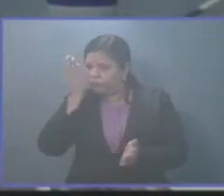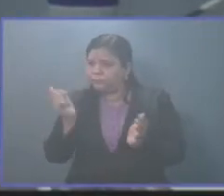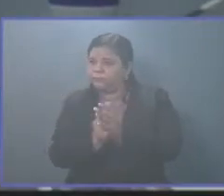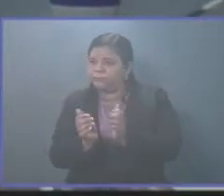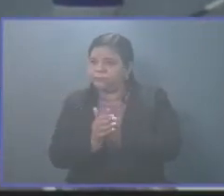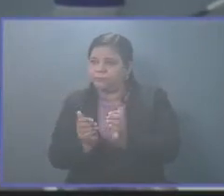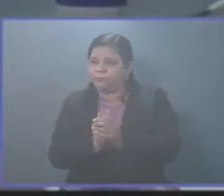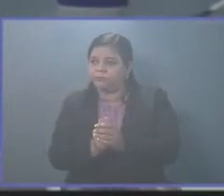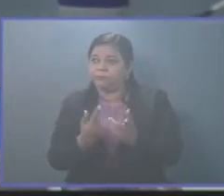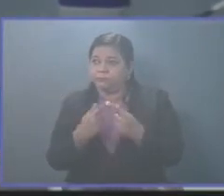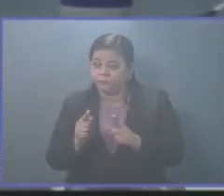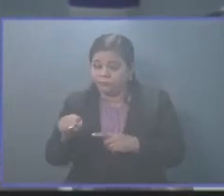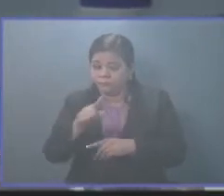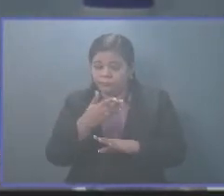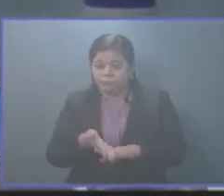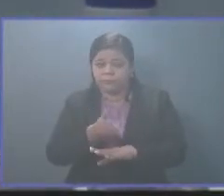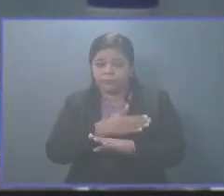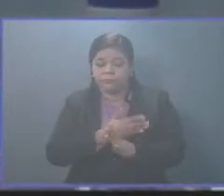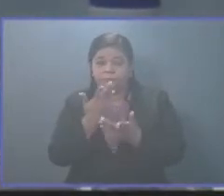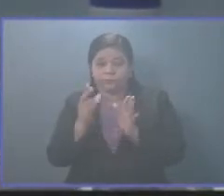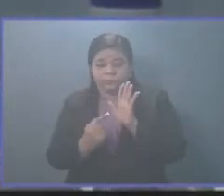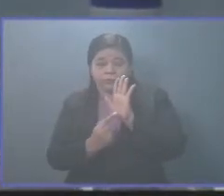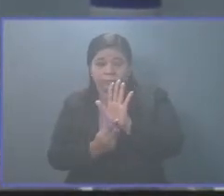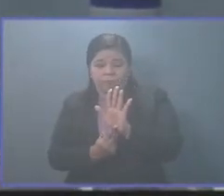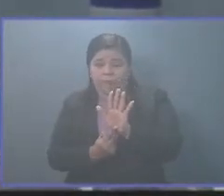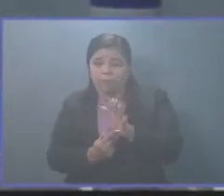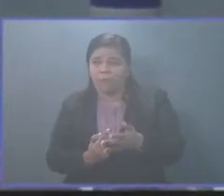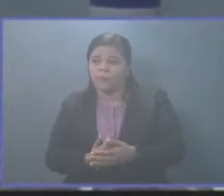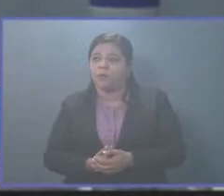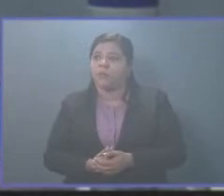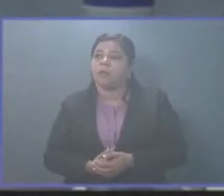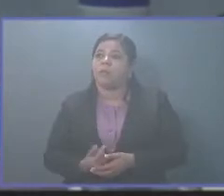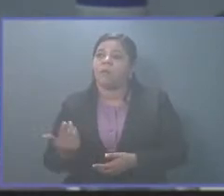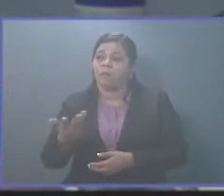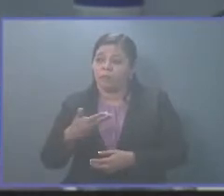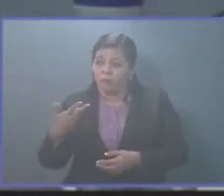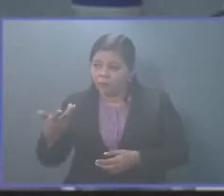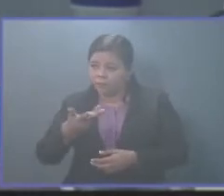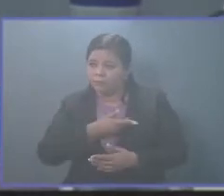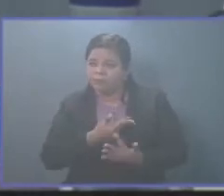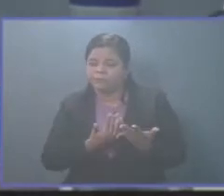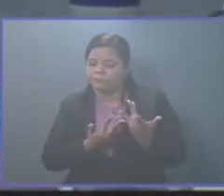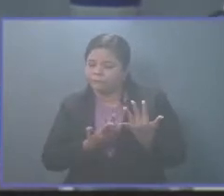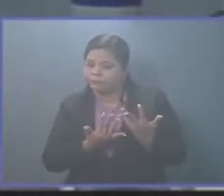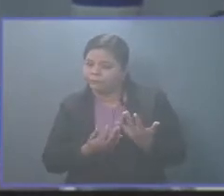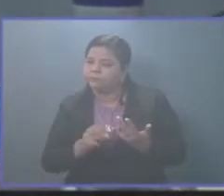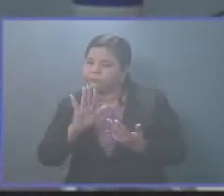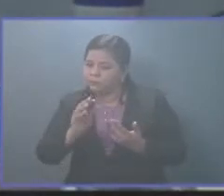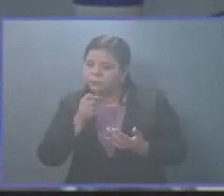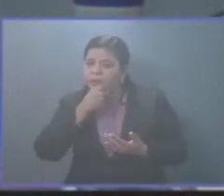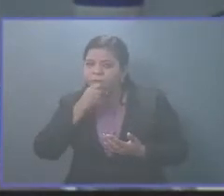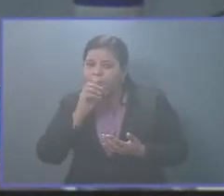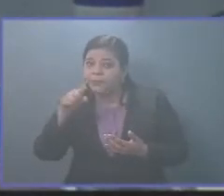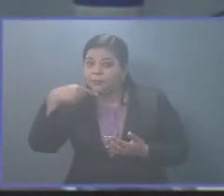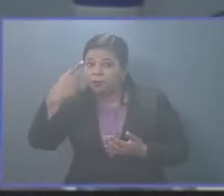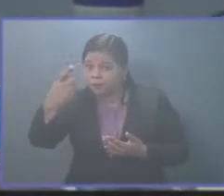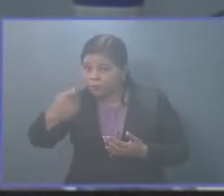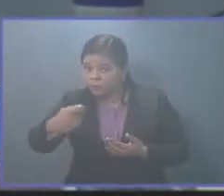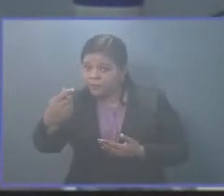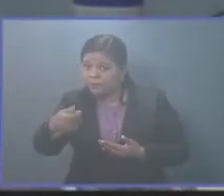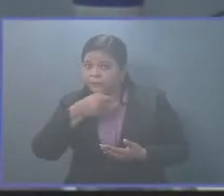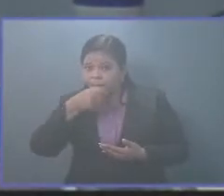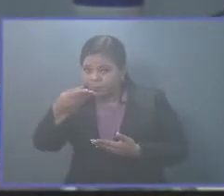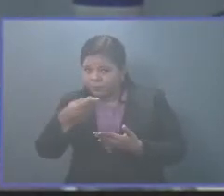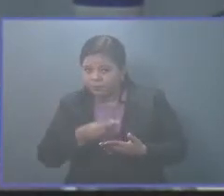tema que ustedes las han planteado en este informe, y nosotros vamos a estar expectantes del informe que presenten el próximo mes, que sin duda